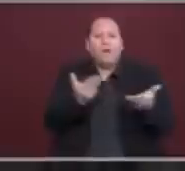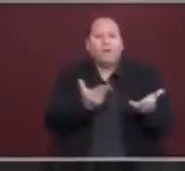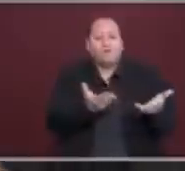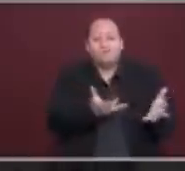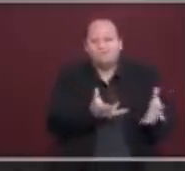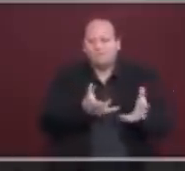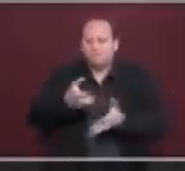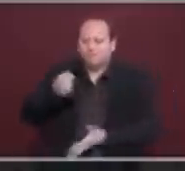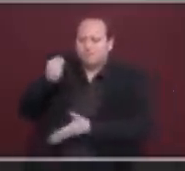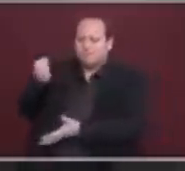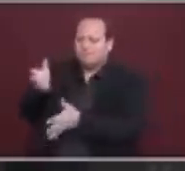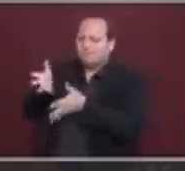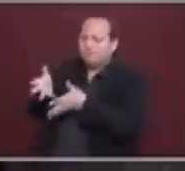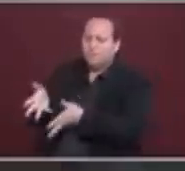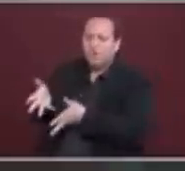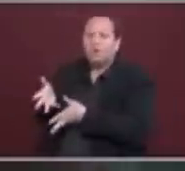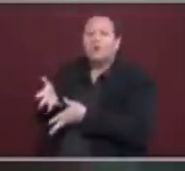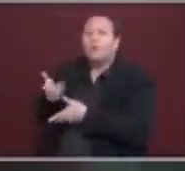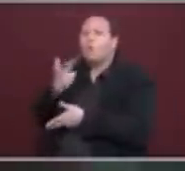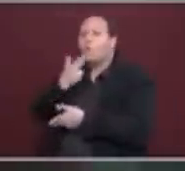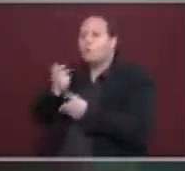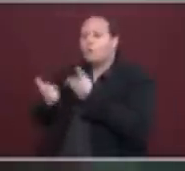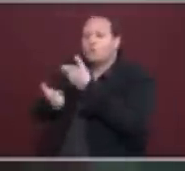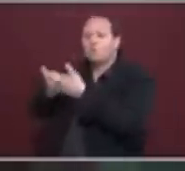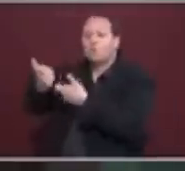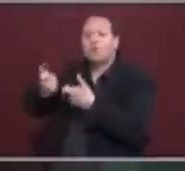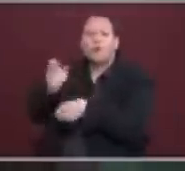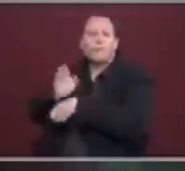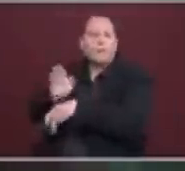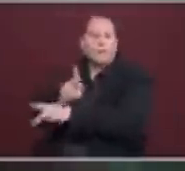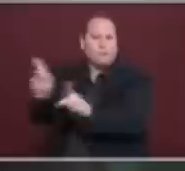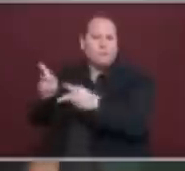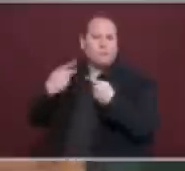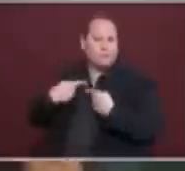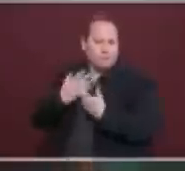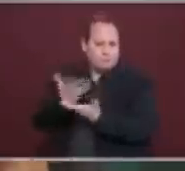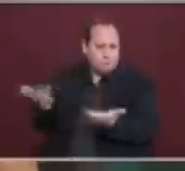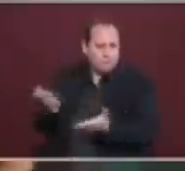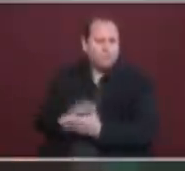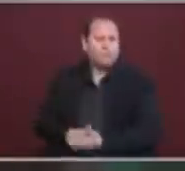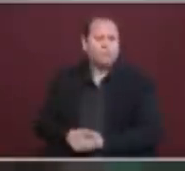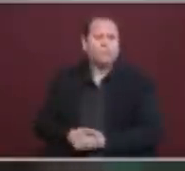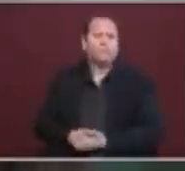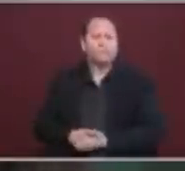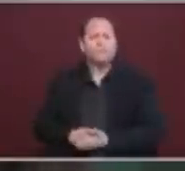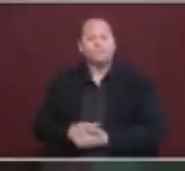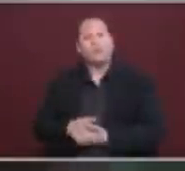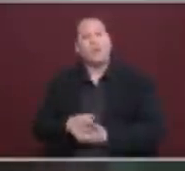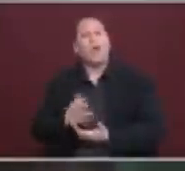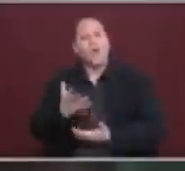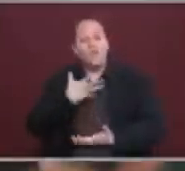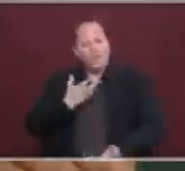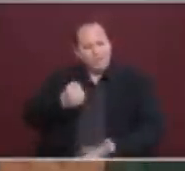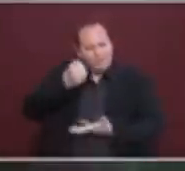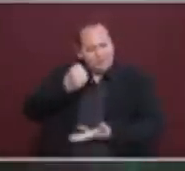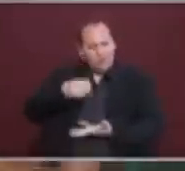para beneficio del pueblo entonces vamos a tener recursos